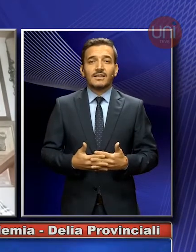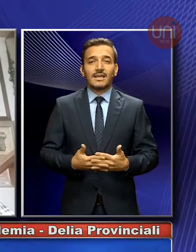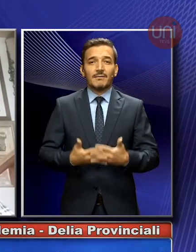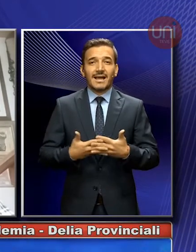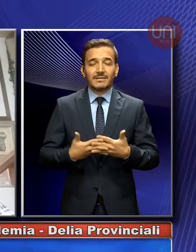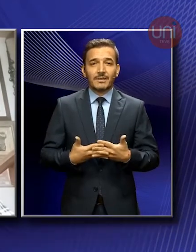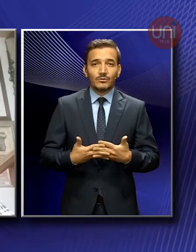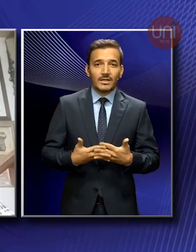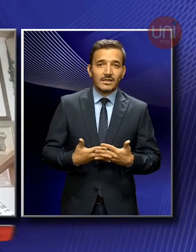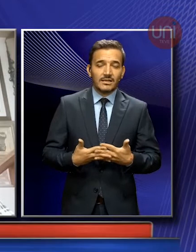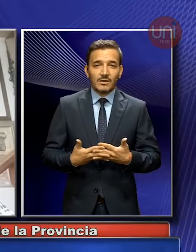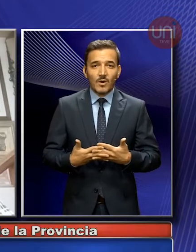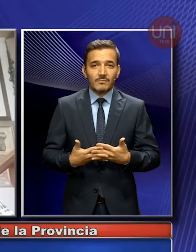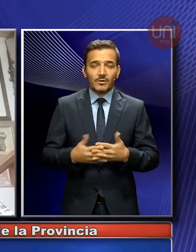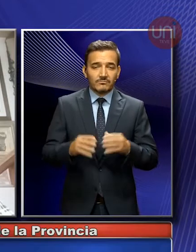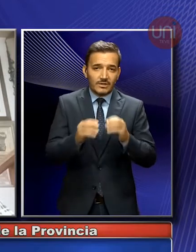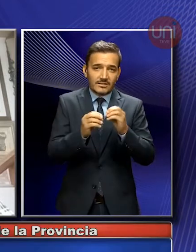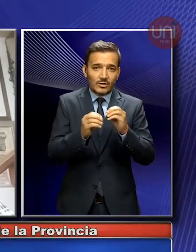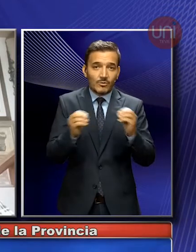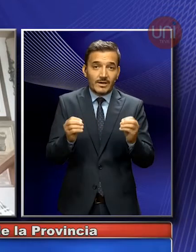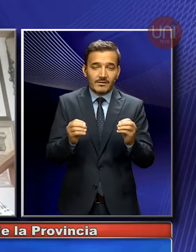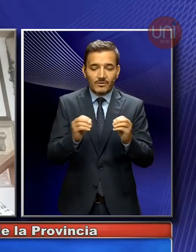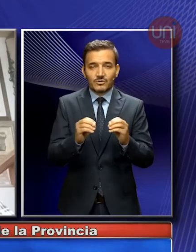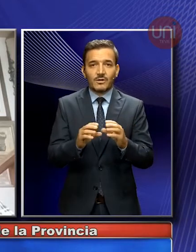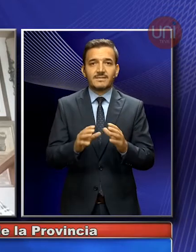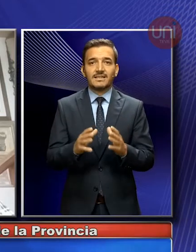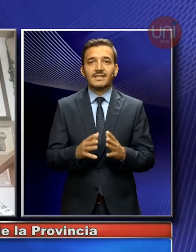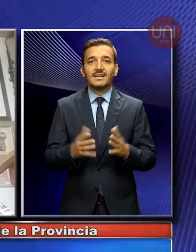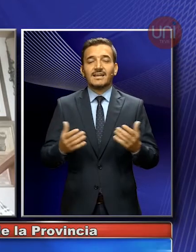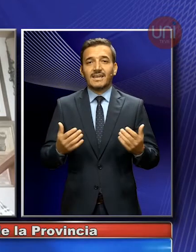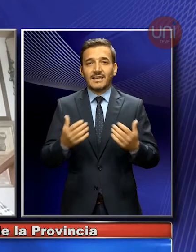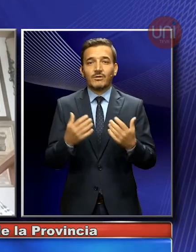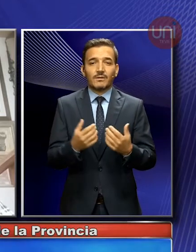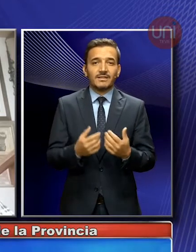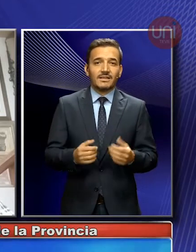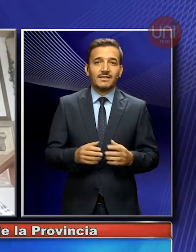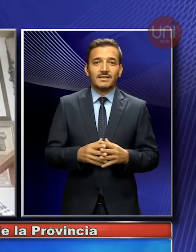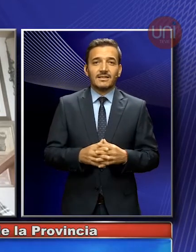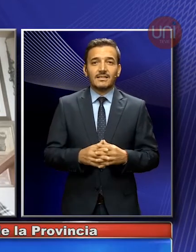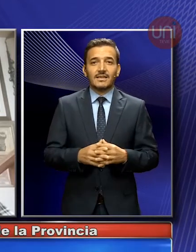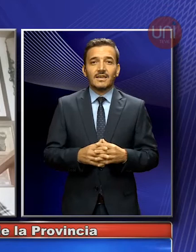la baja temperatura del cuerpo, voy a hacerlo muy para arriba porque no soy un especialista, genera justamente